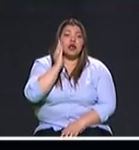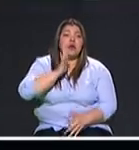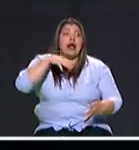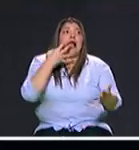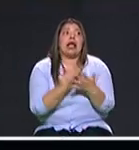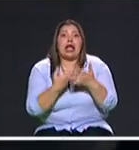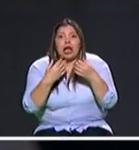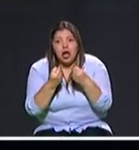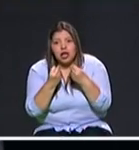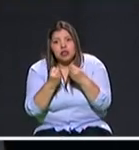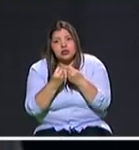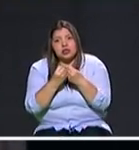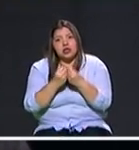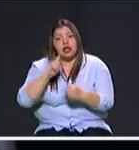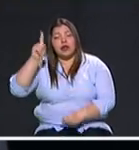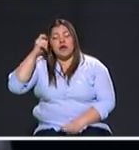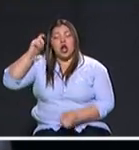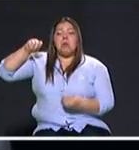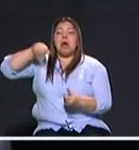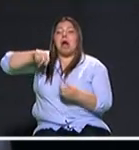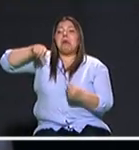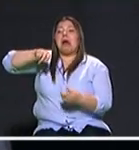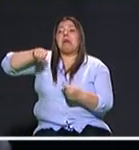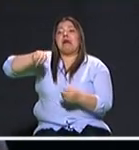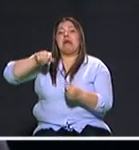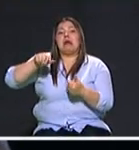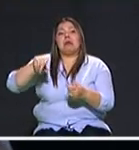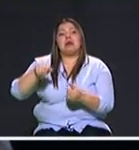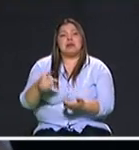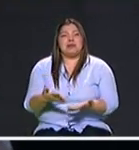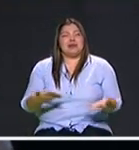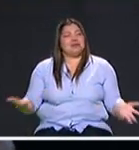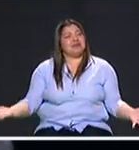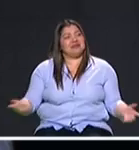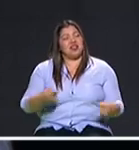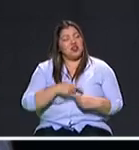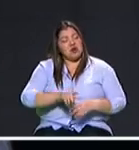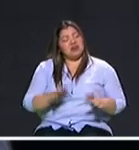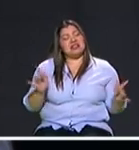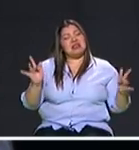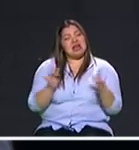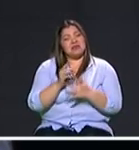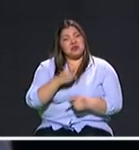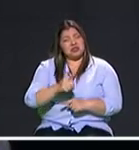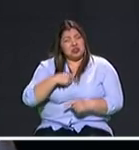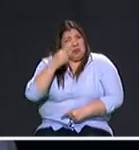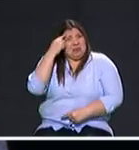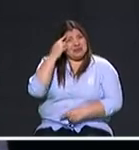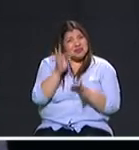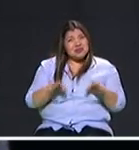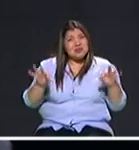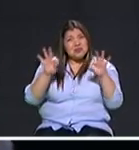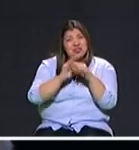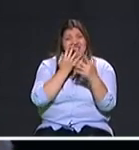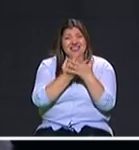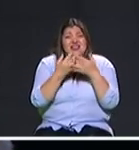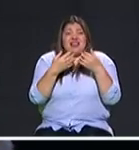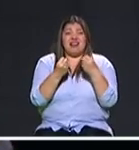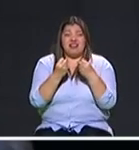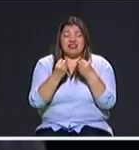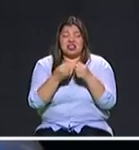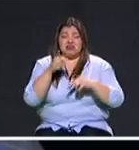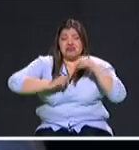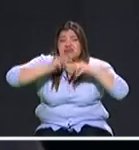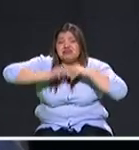el estado veinte treinta o cuarenta veces más que el celular que le robaron yo no creo que la apuesta sea por construir marcas más cárceles sino por hacer un trabajo que